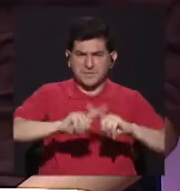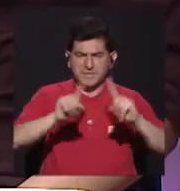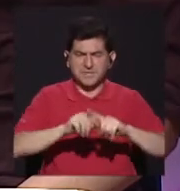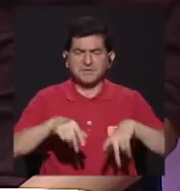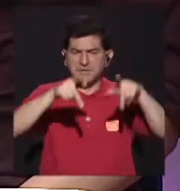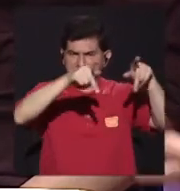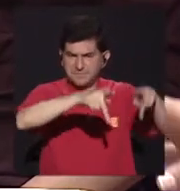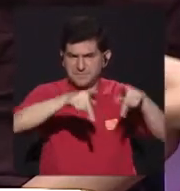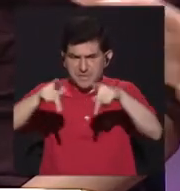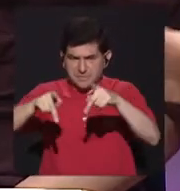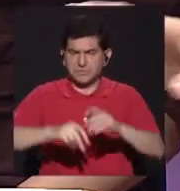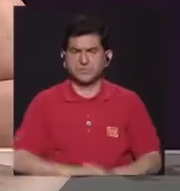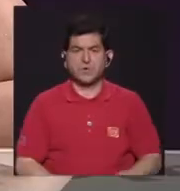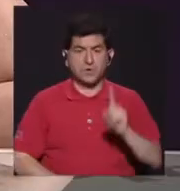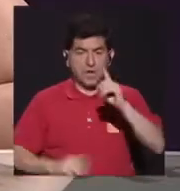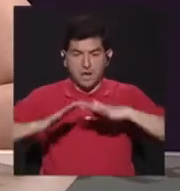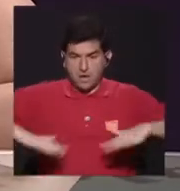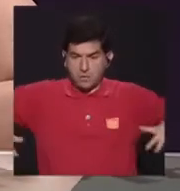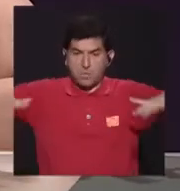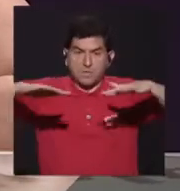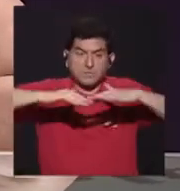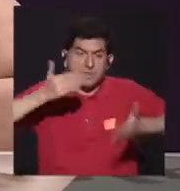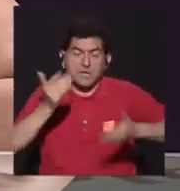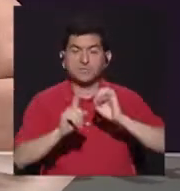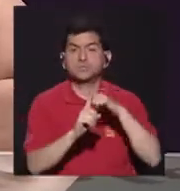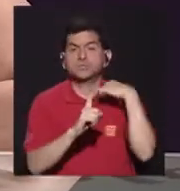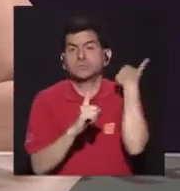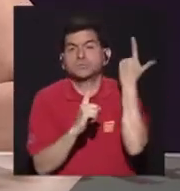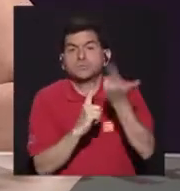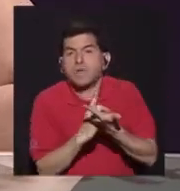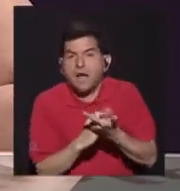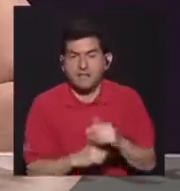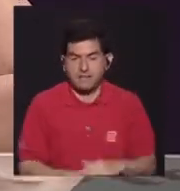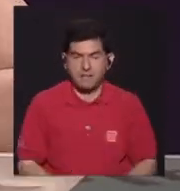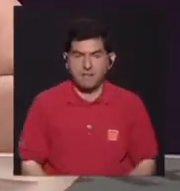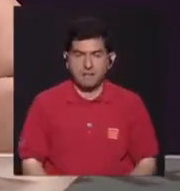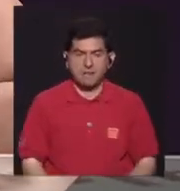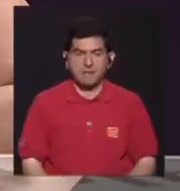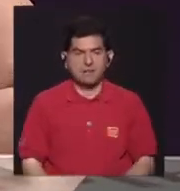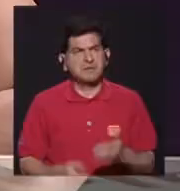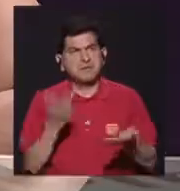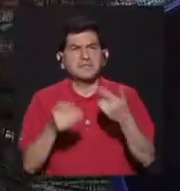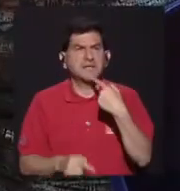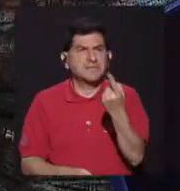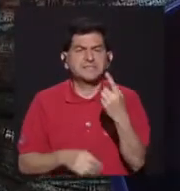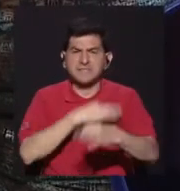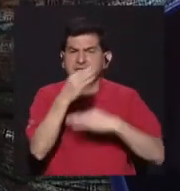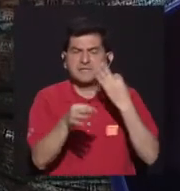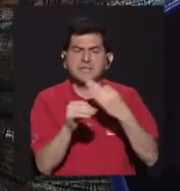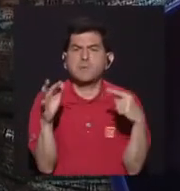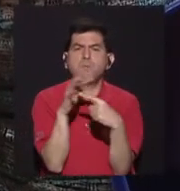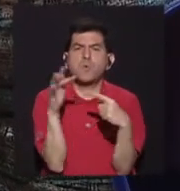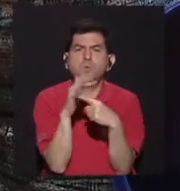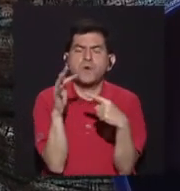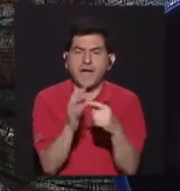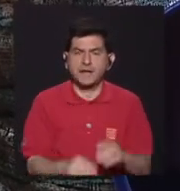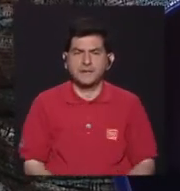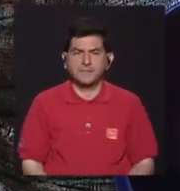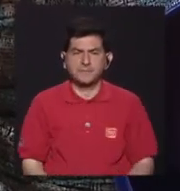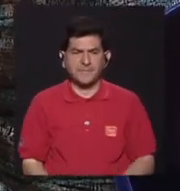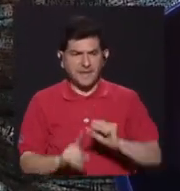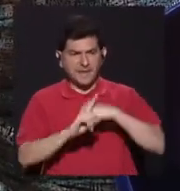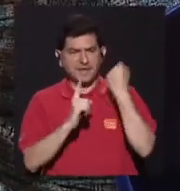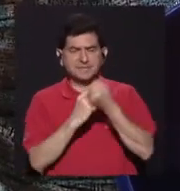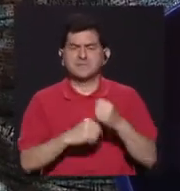persona, en un espacio social, digamos, popular, por así decirlo? Las condiciones que